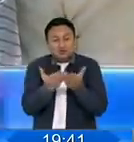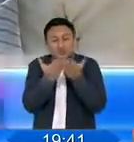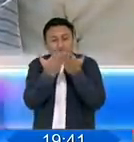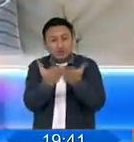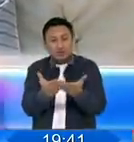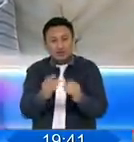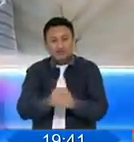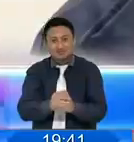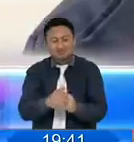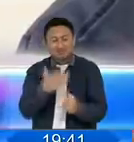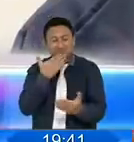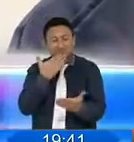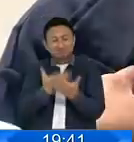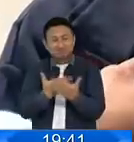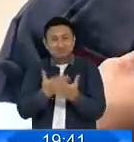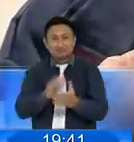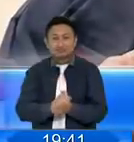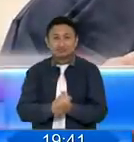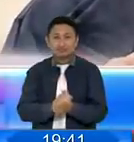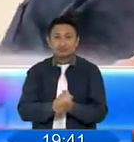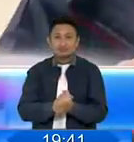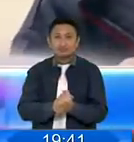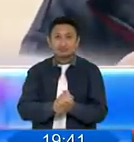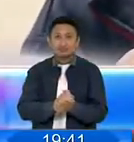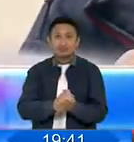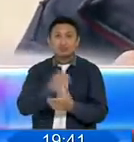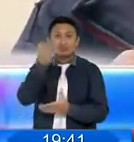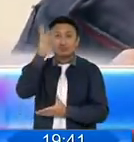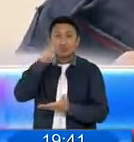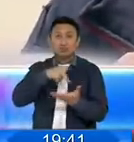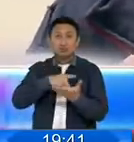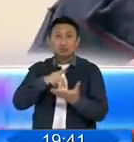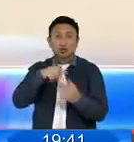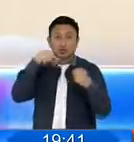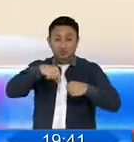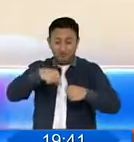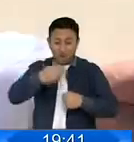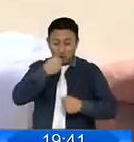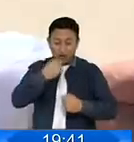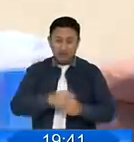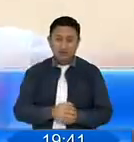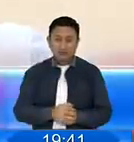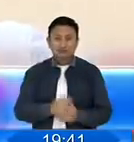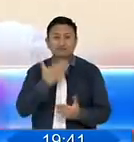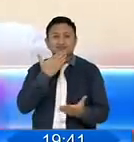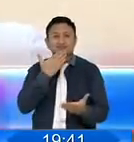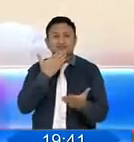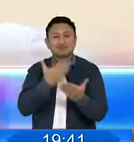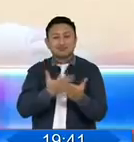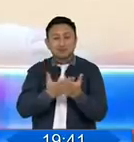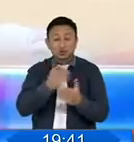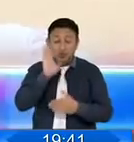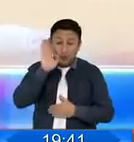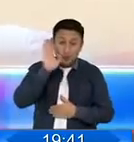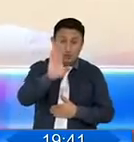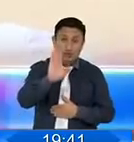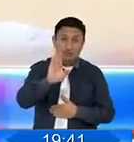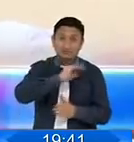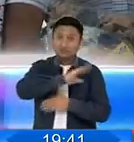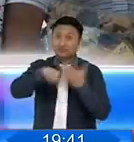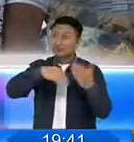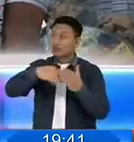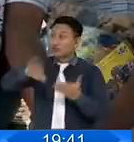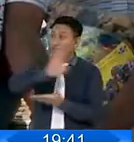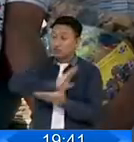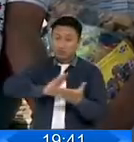agradecidos. Dios le pague por regalar las cosas. Se les agradece de todo corazón, de parte de todo mi barrio. Y a la